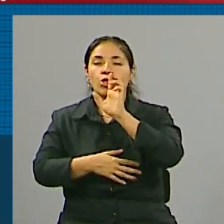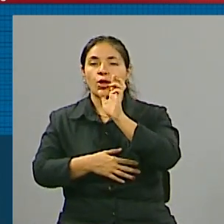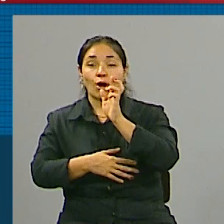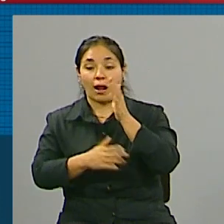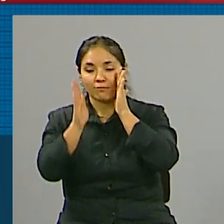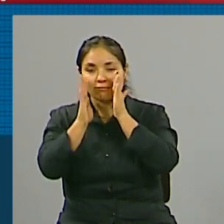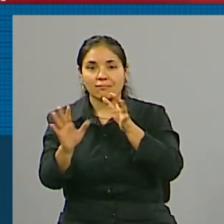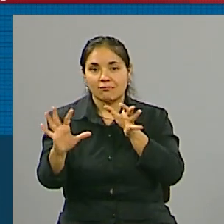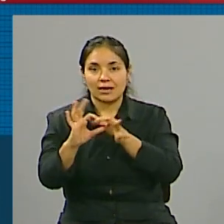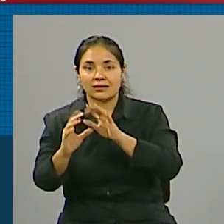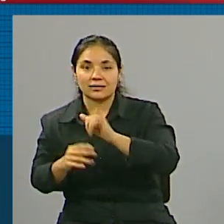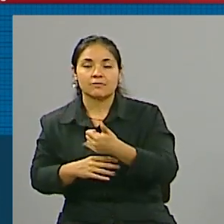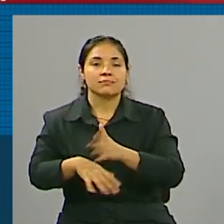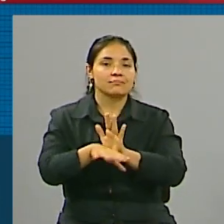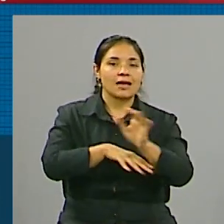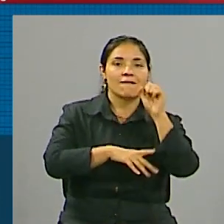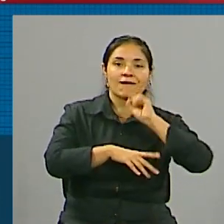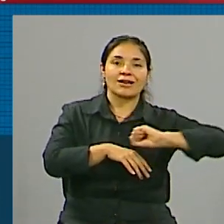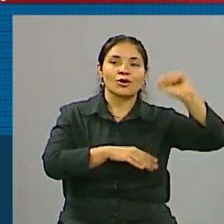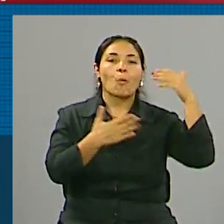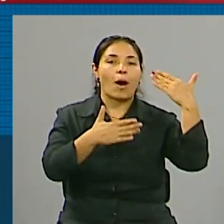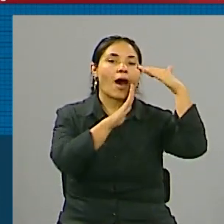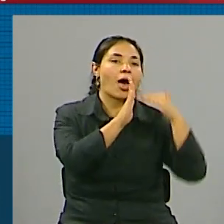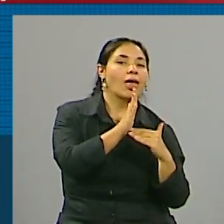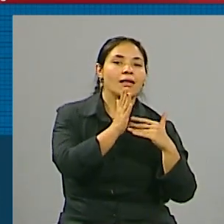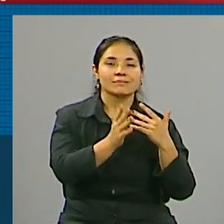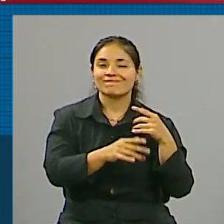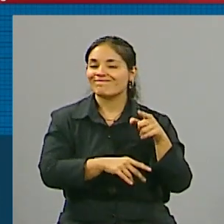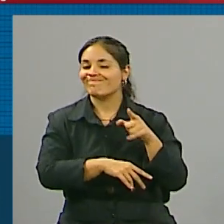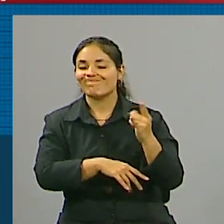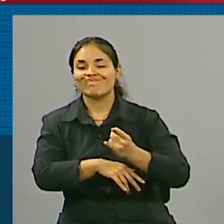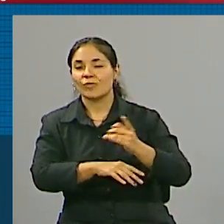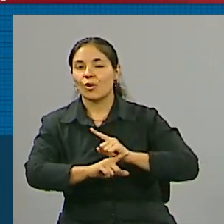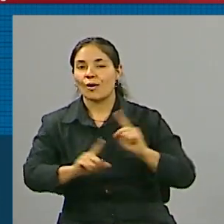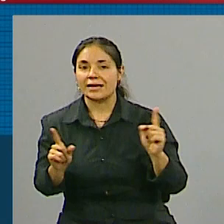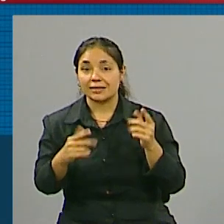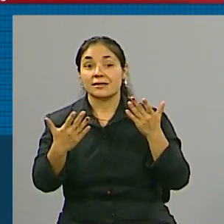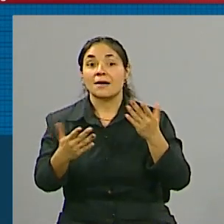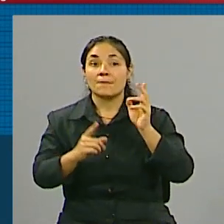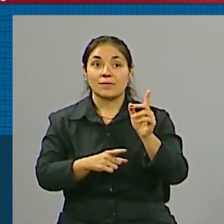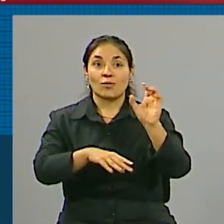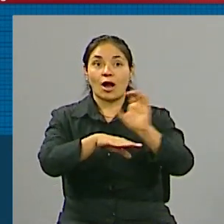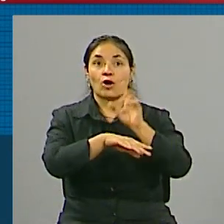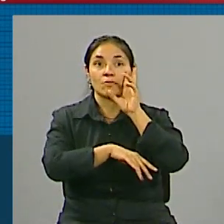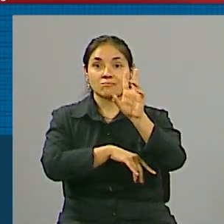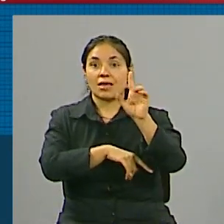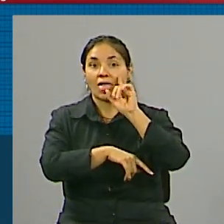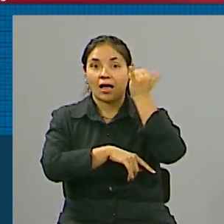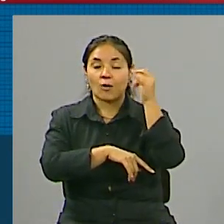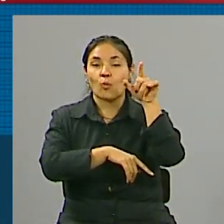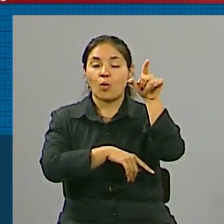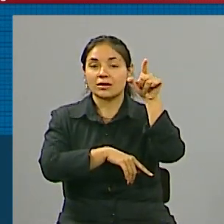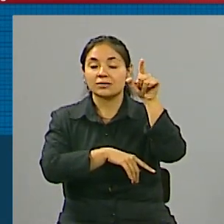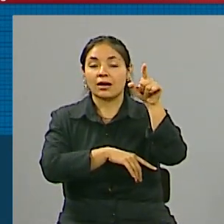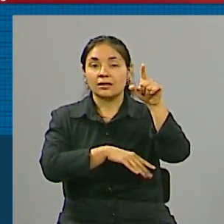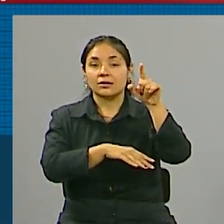en los primeros 2 años posteriores a la dolarización, la tasa de inflación osciló en el